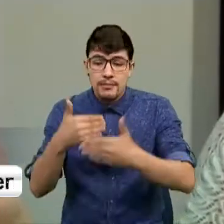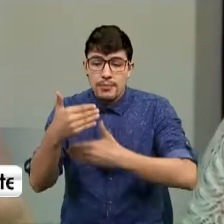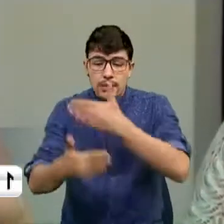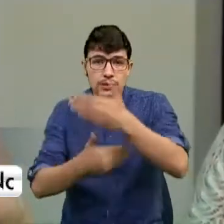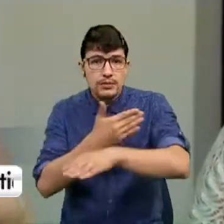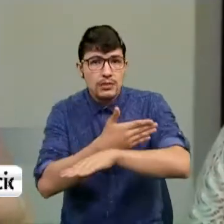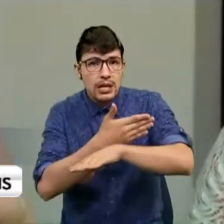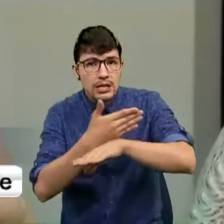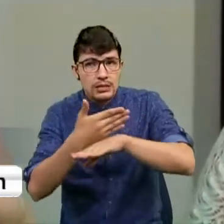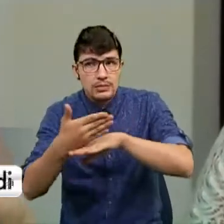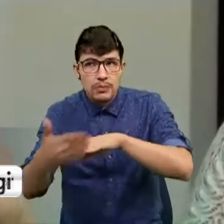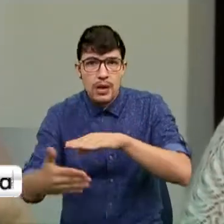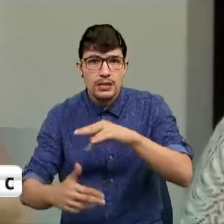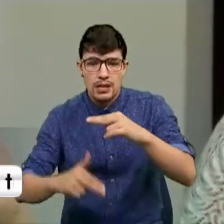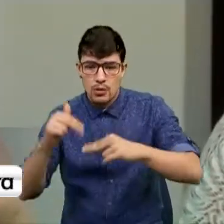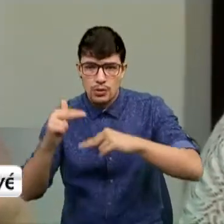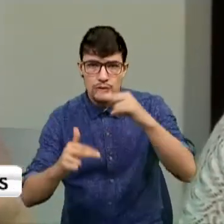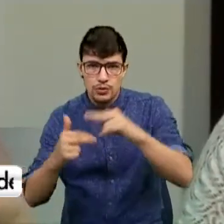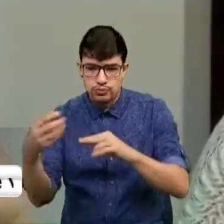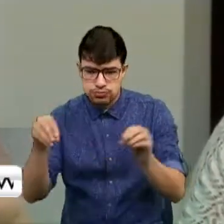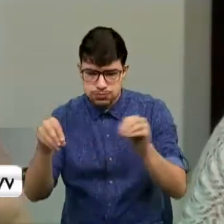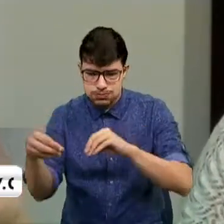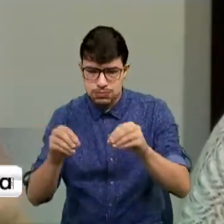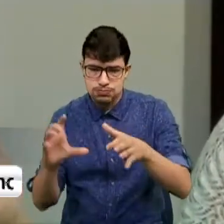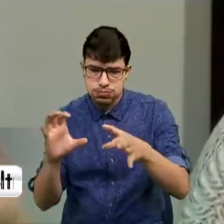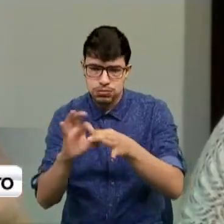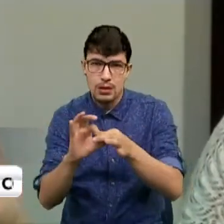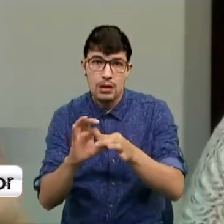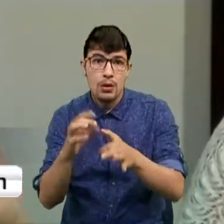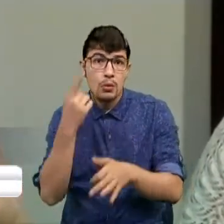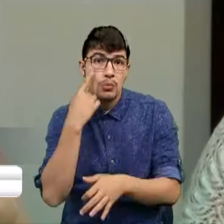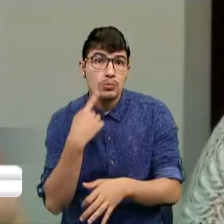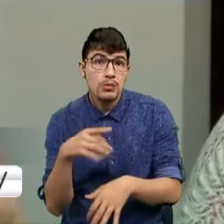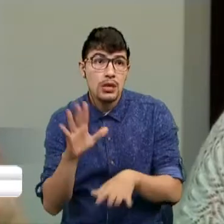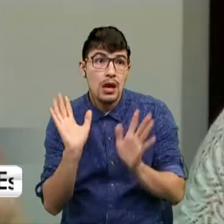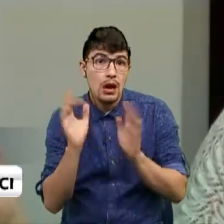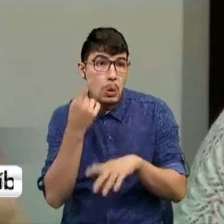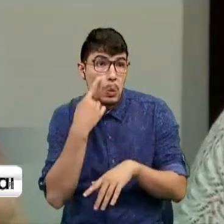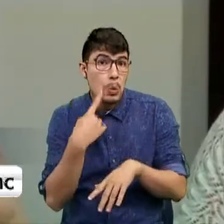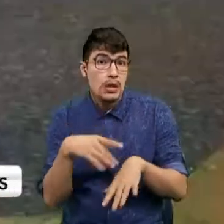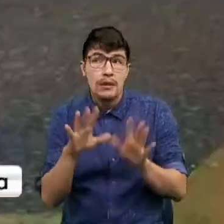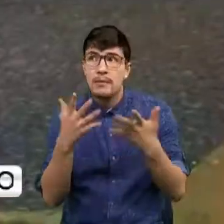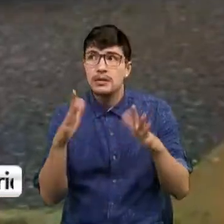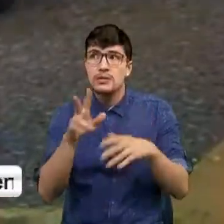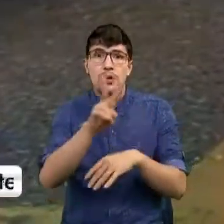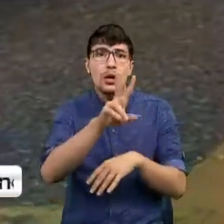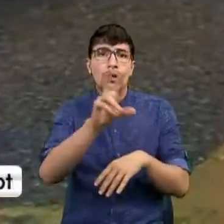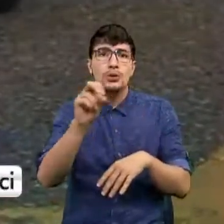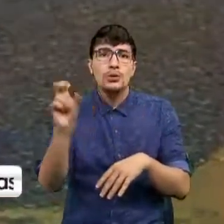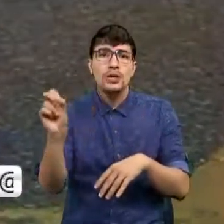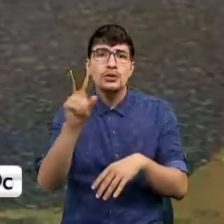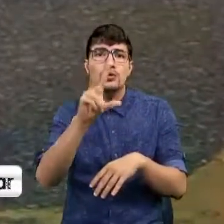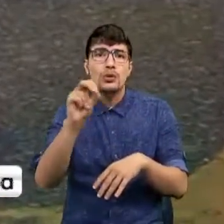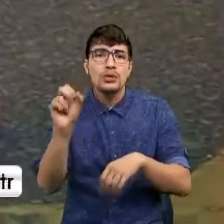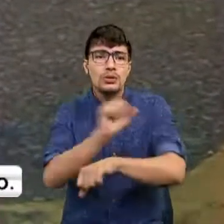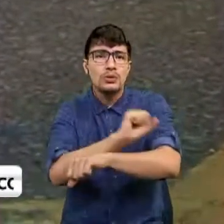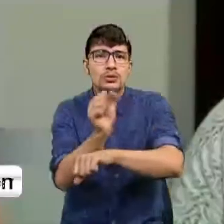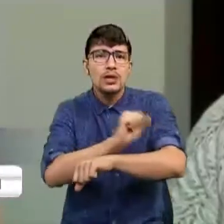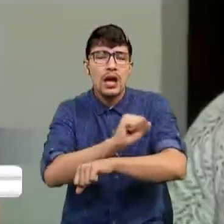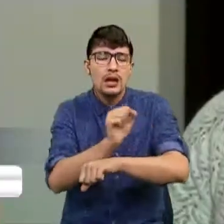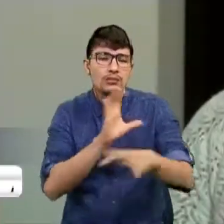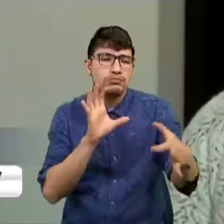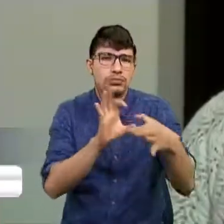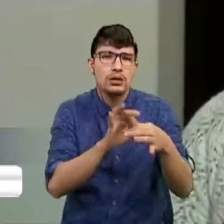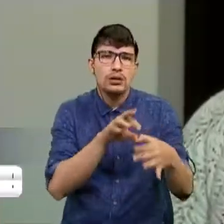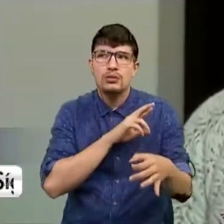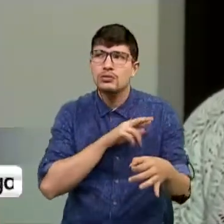viene la construcción de los equipos y un día de estos amanecemos con 200 carros conceptos o vamos a ponerse